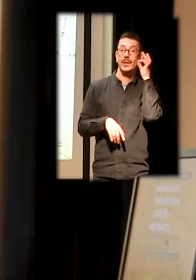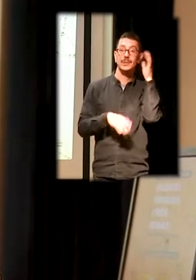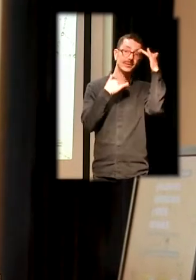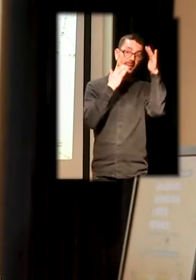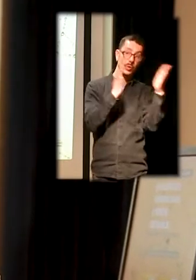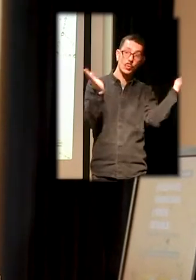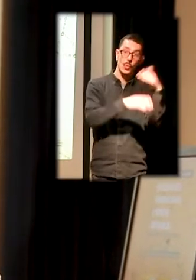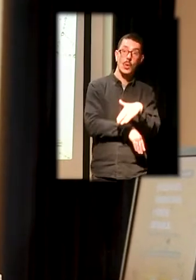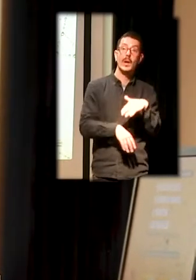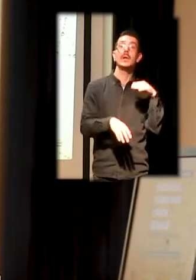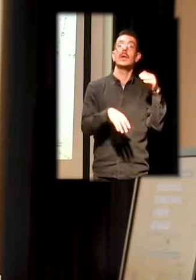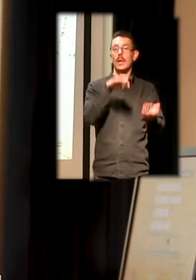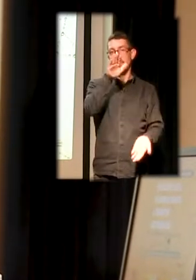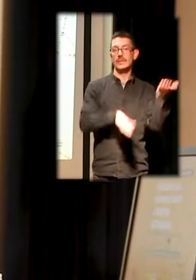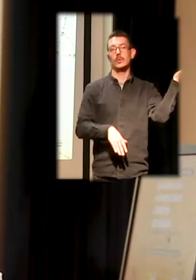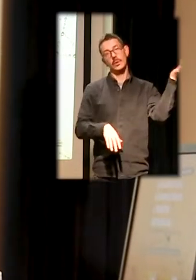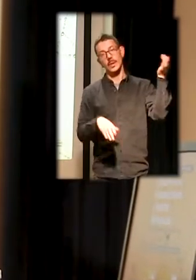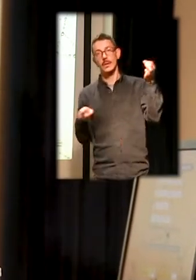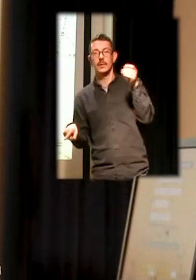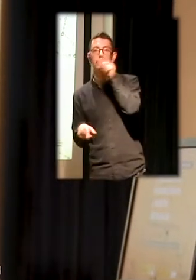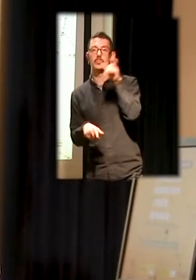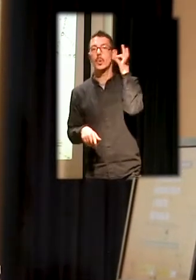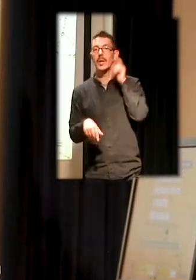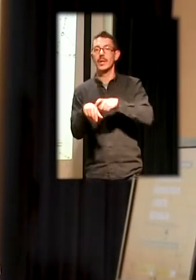en el caso de mujeres migrantes. O sea, que aquí también tenemos